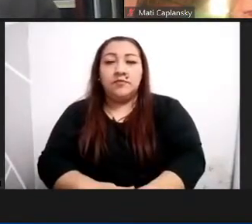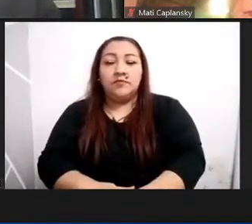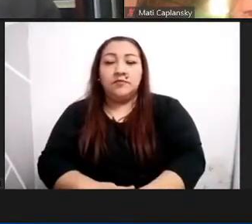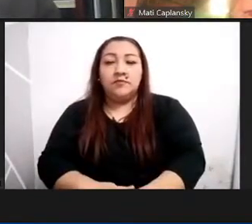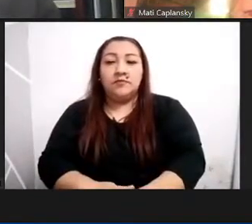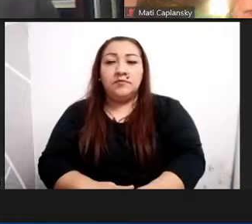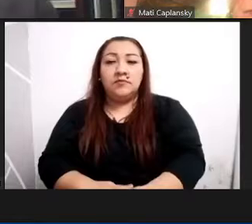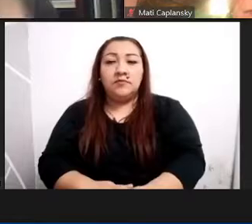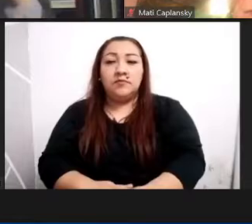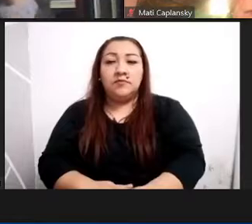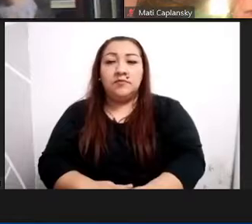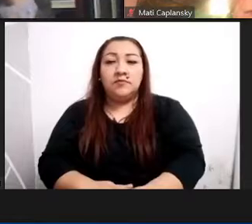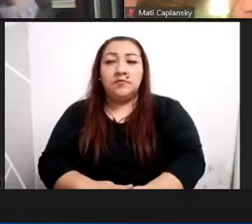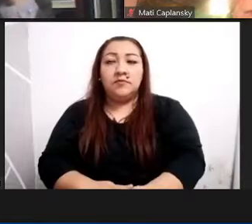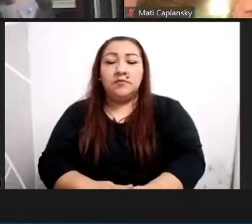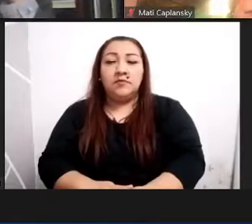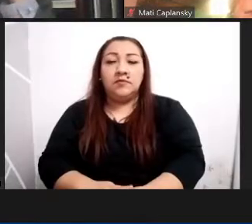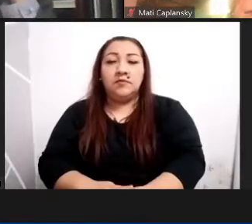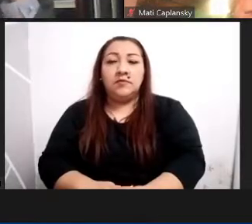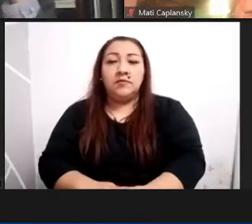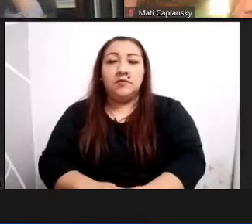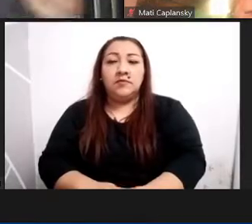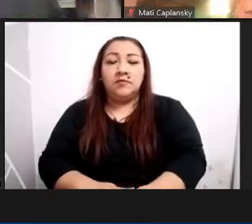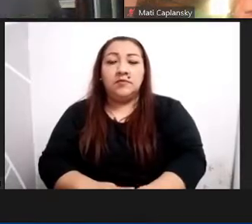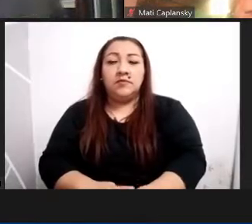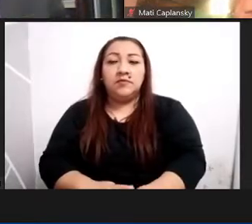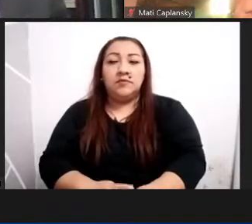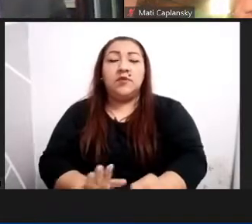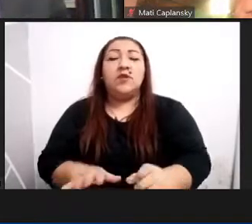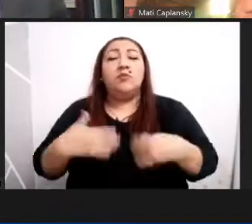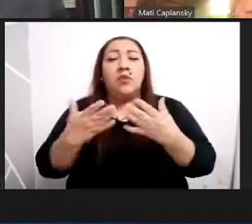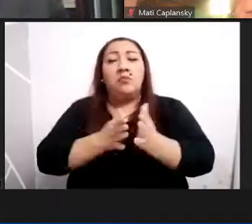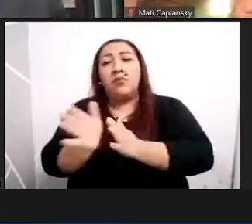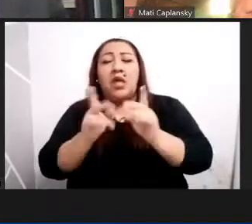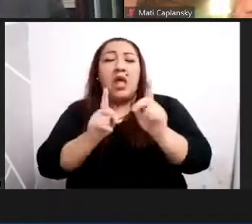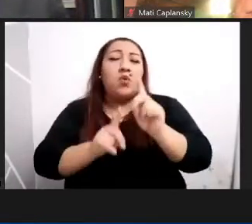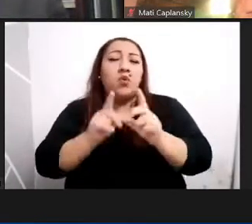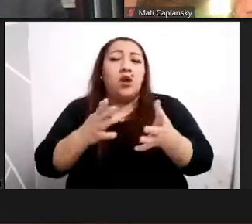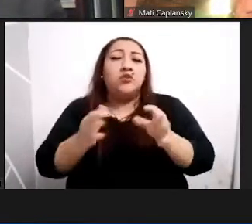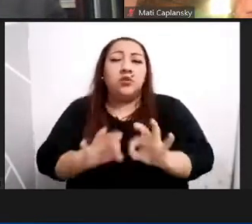nos pueden desviar de la cuestión fundamental.